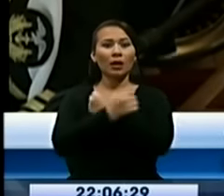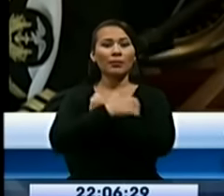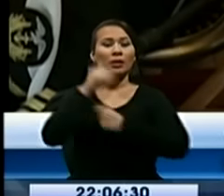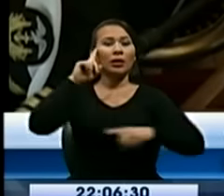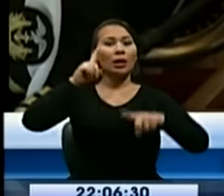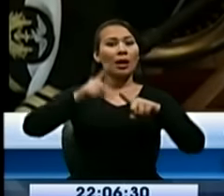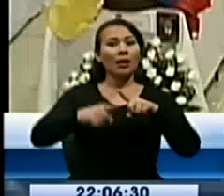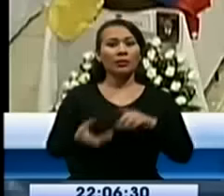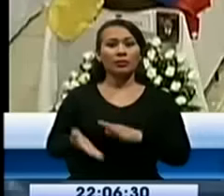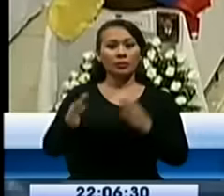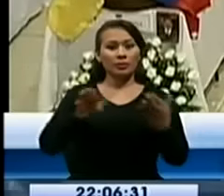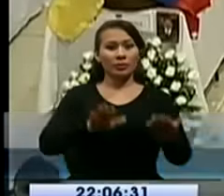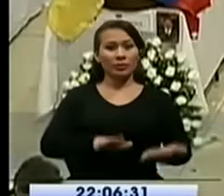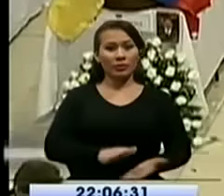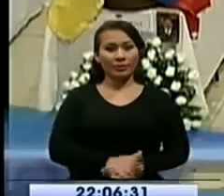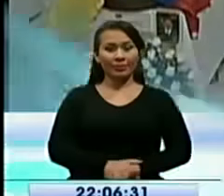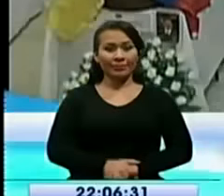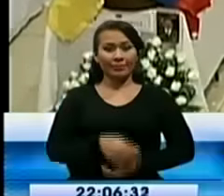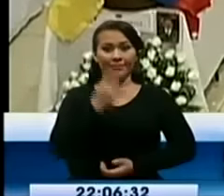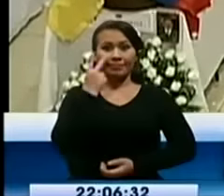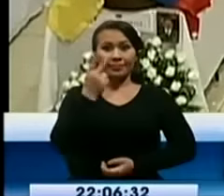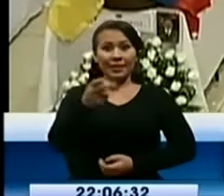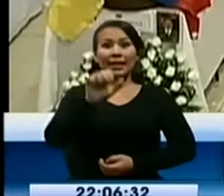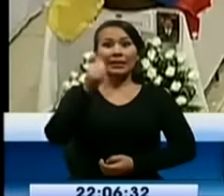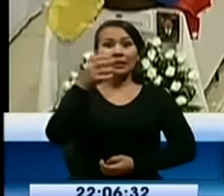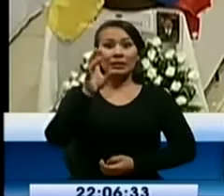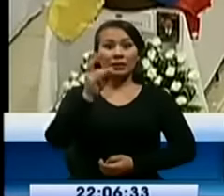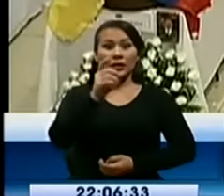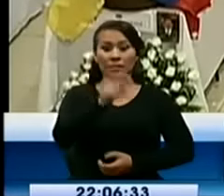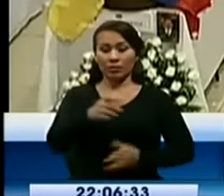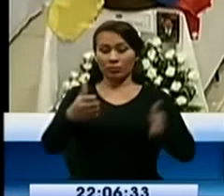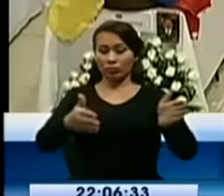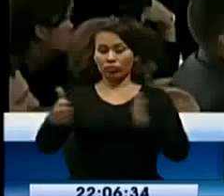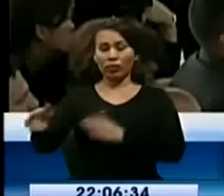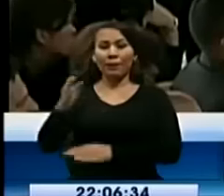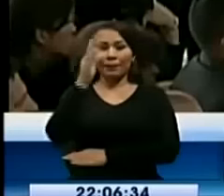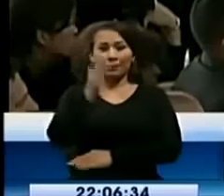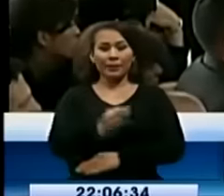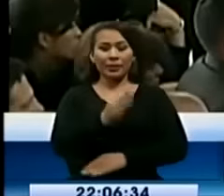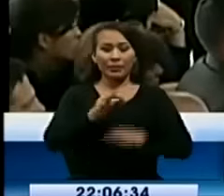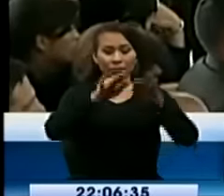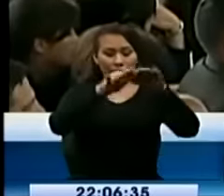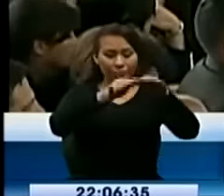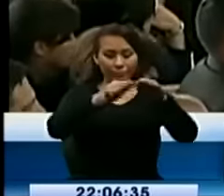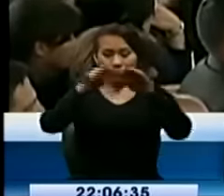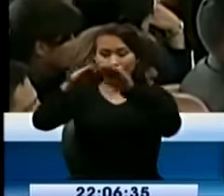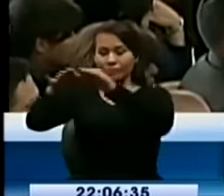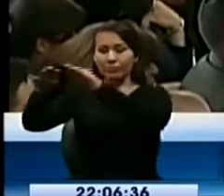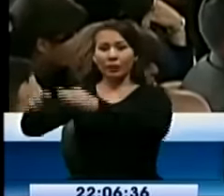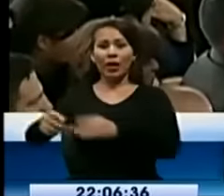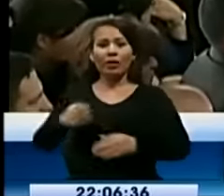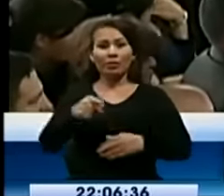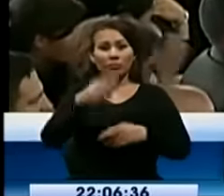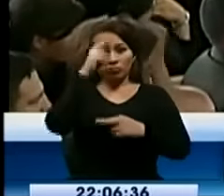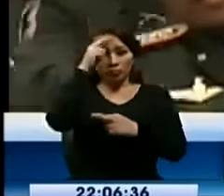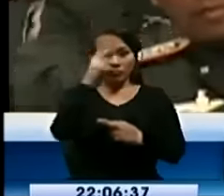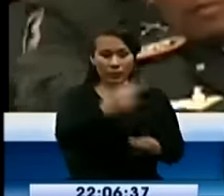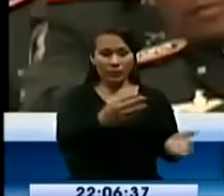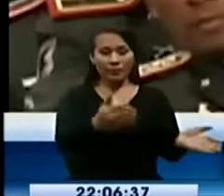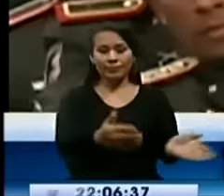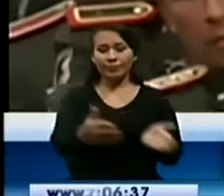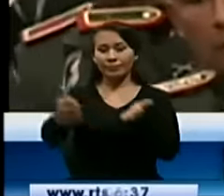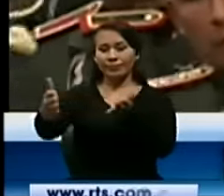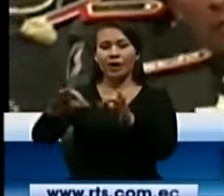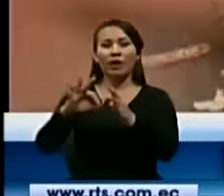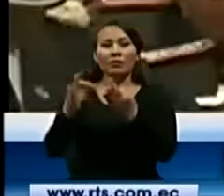perder la vida. Los 17 uniformados recibieron la bendición y uno a uno fueron sacados los féretros en medio de honores para que los familiares